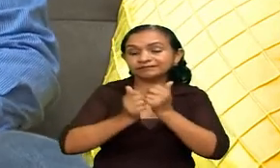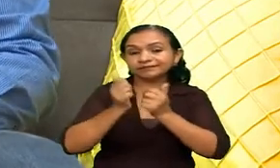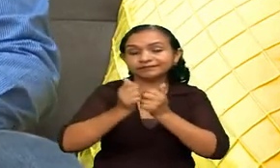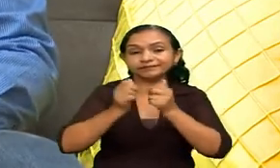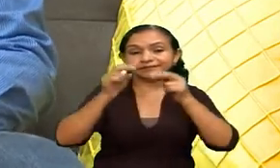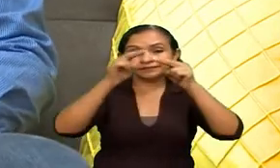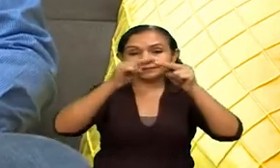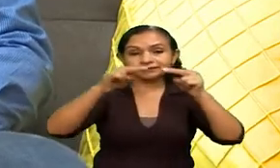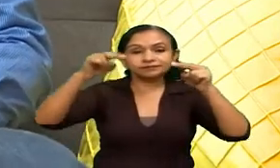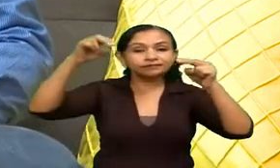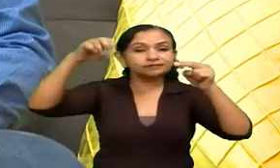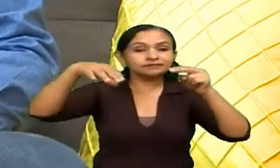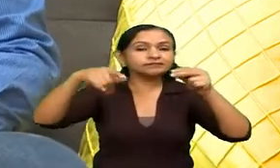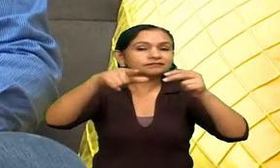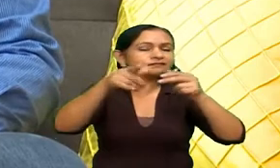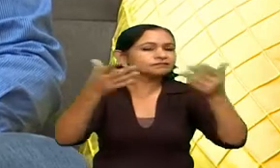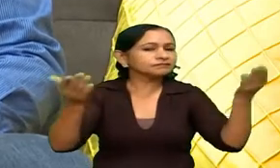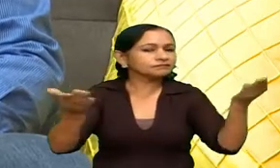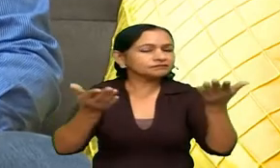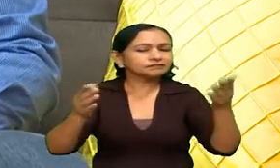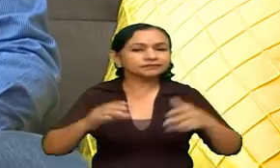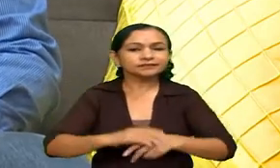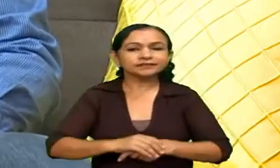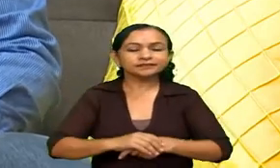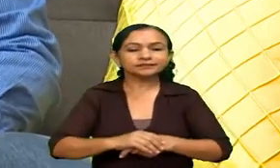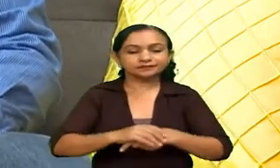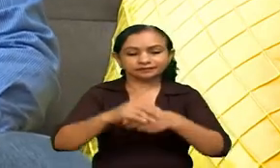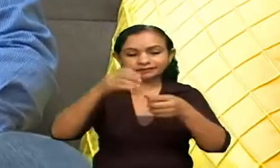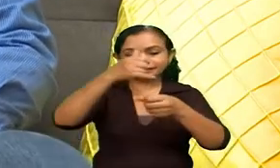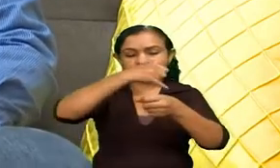abastecimiento de energía eléctrica. Corn Island,